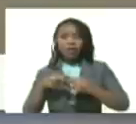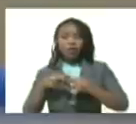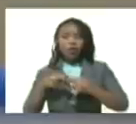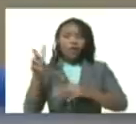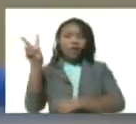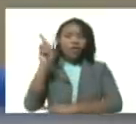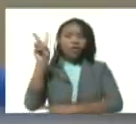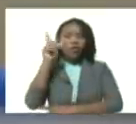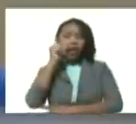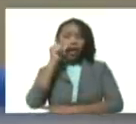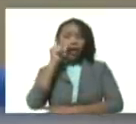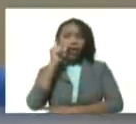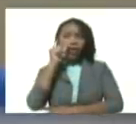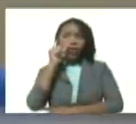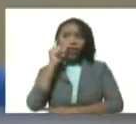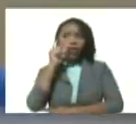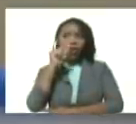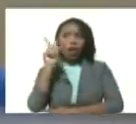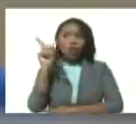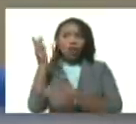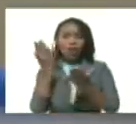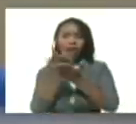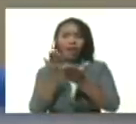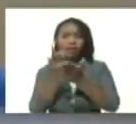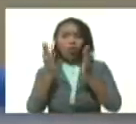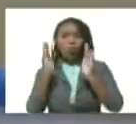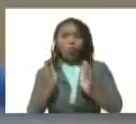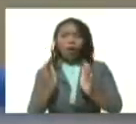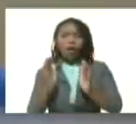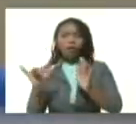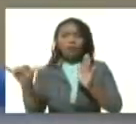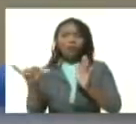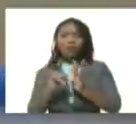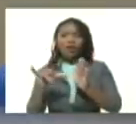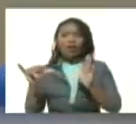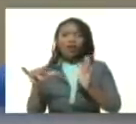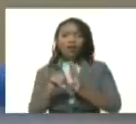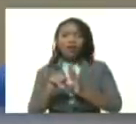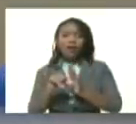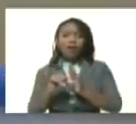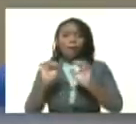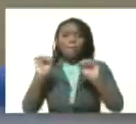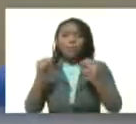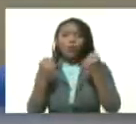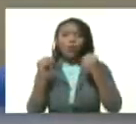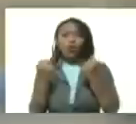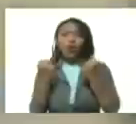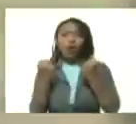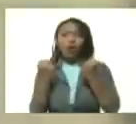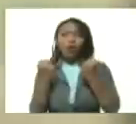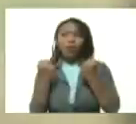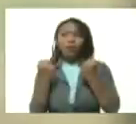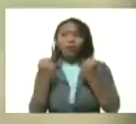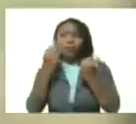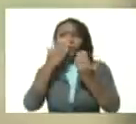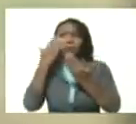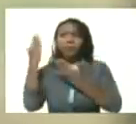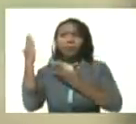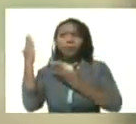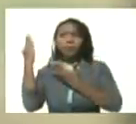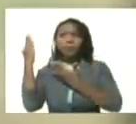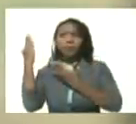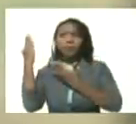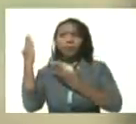venezolano, en un colegio cercano a Bogotá. Y él dibuja